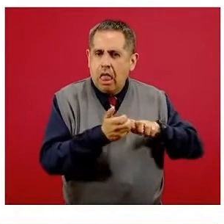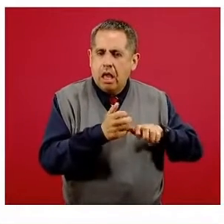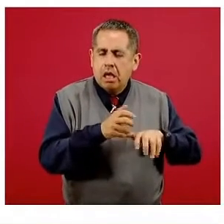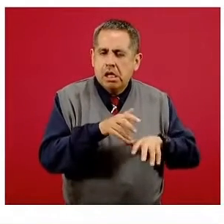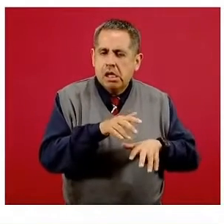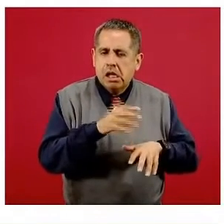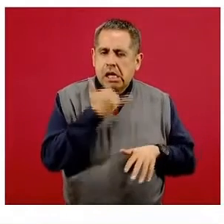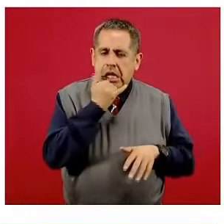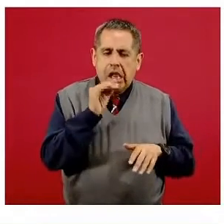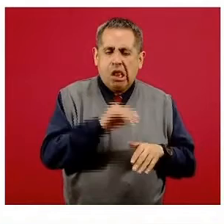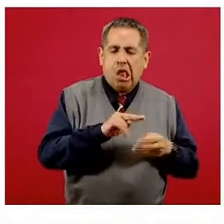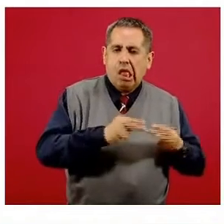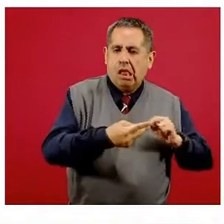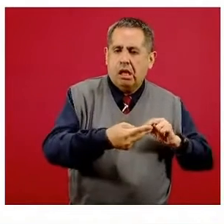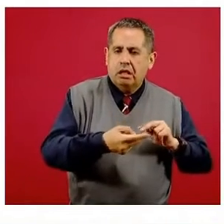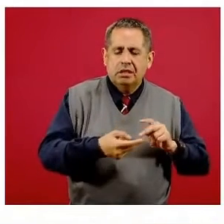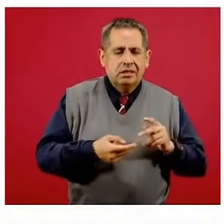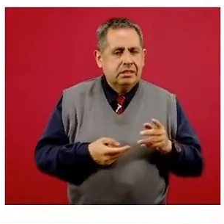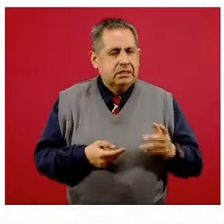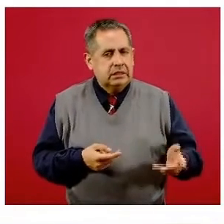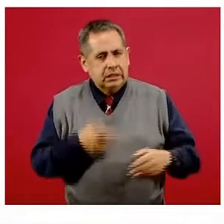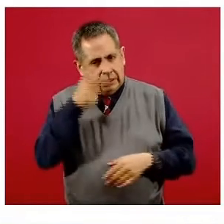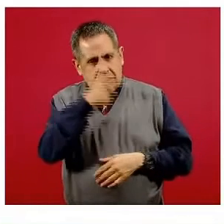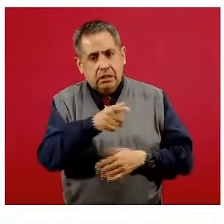transgénicas que encontramos en un